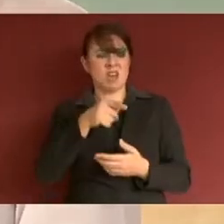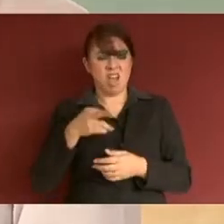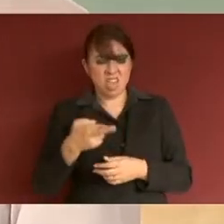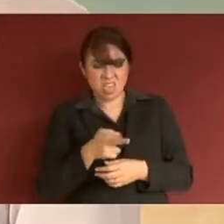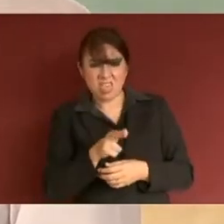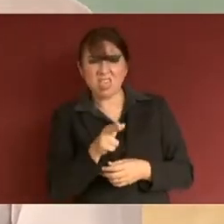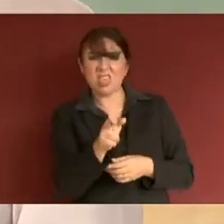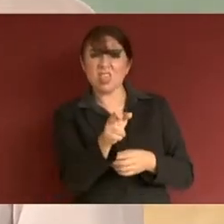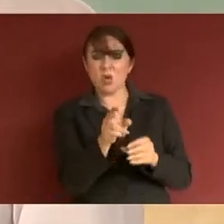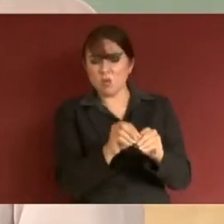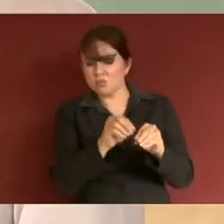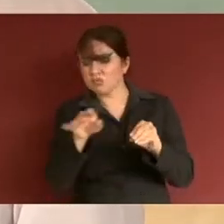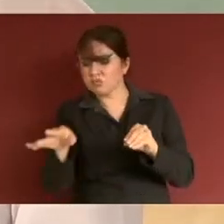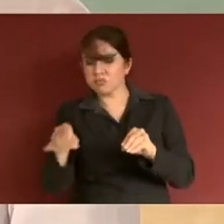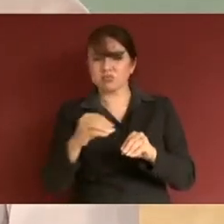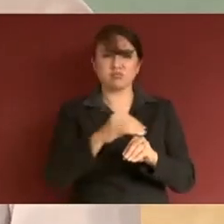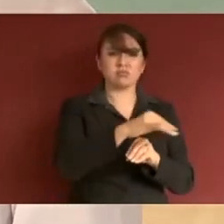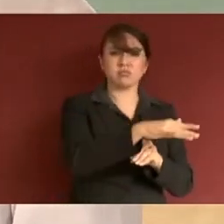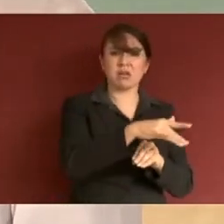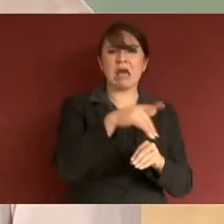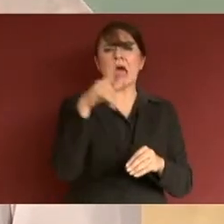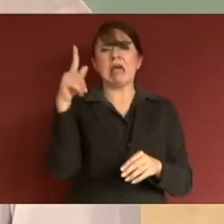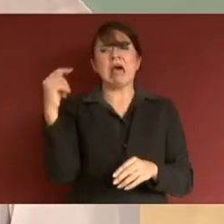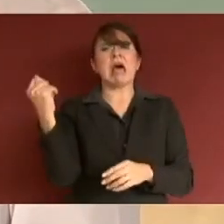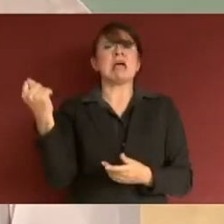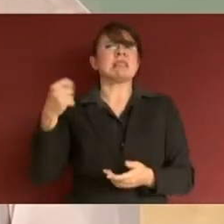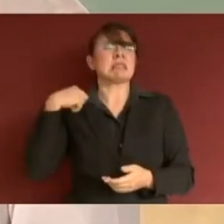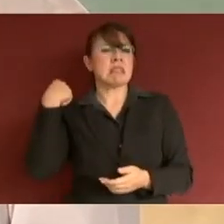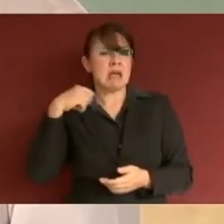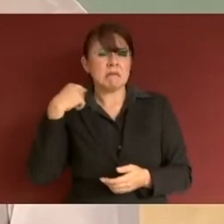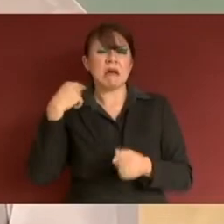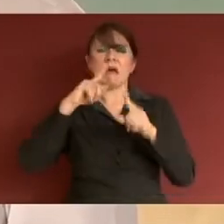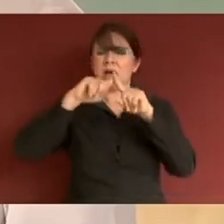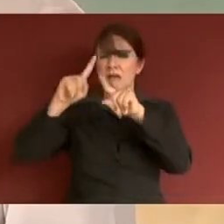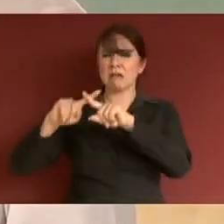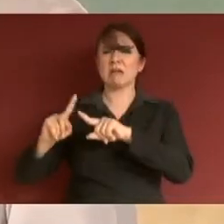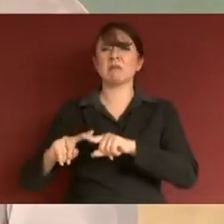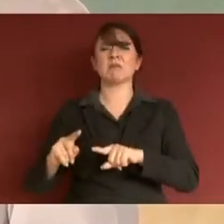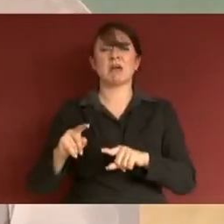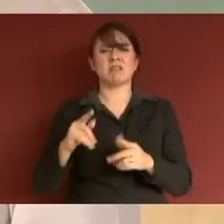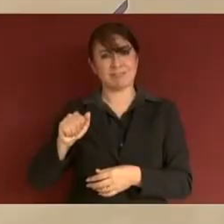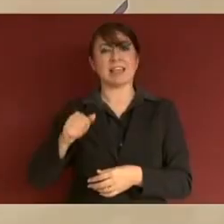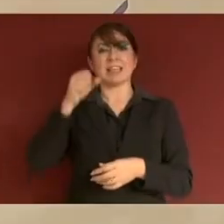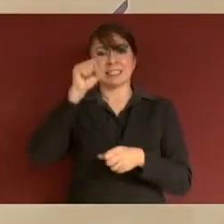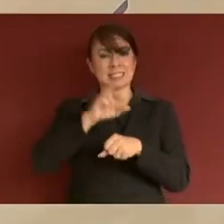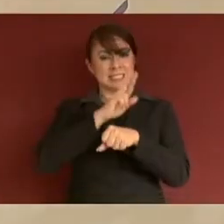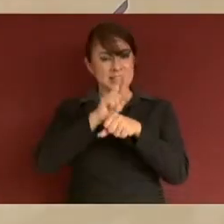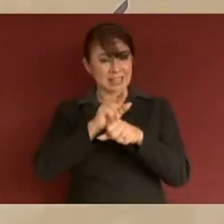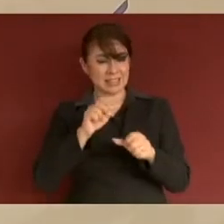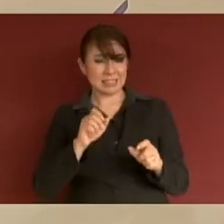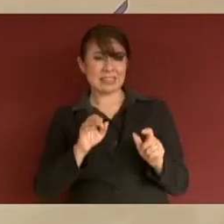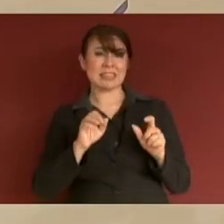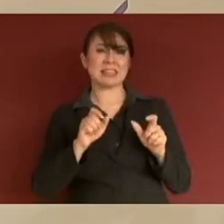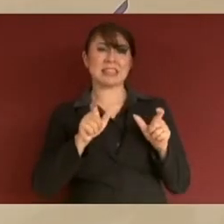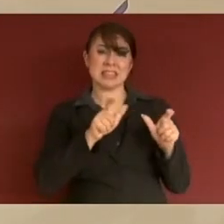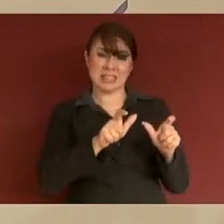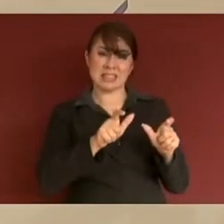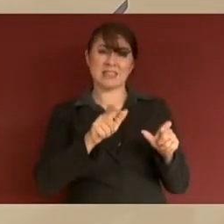ríos en Tabasco, en las zonas bajas. Por